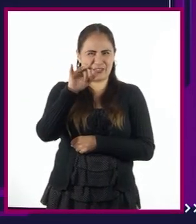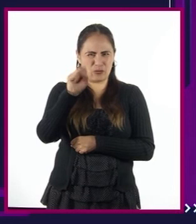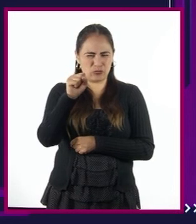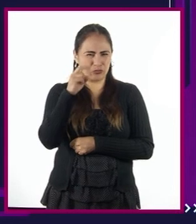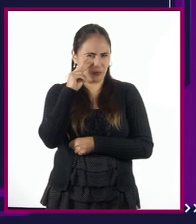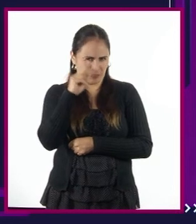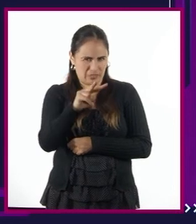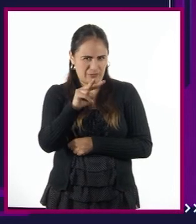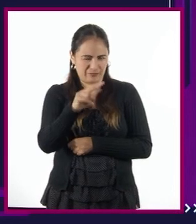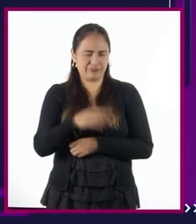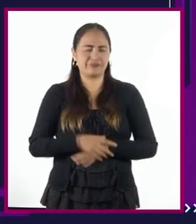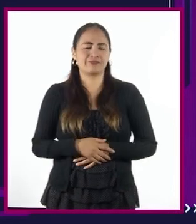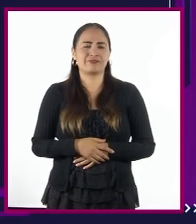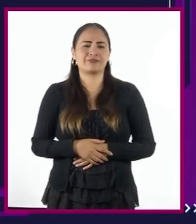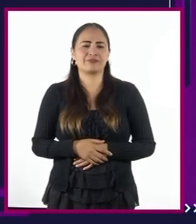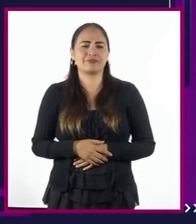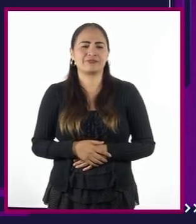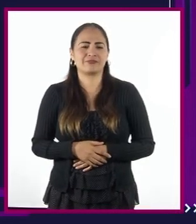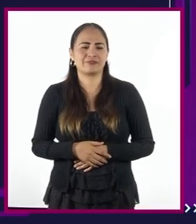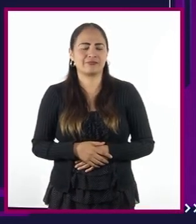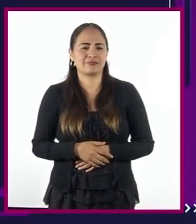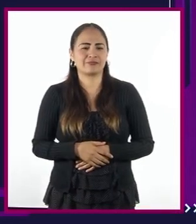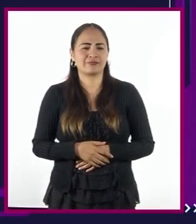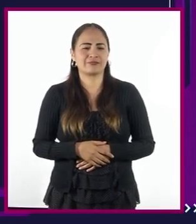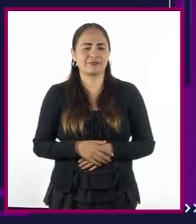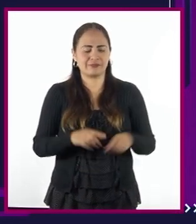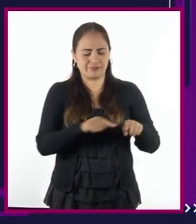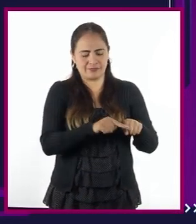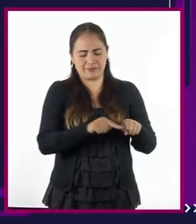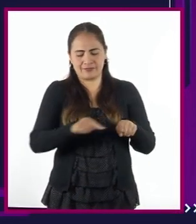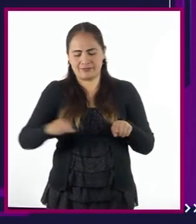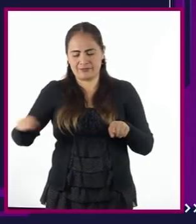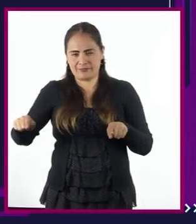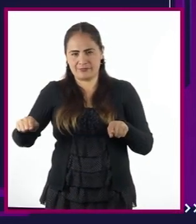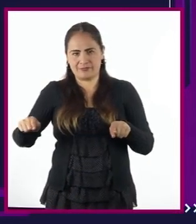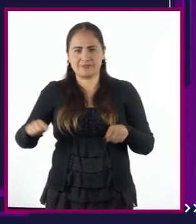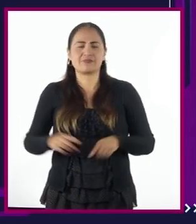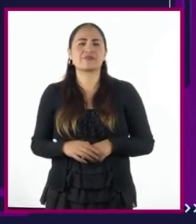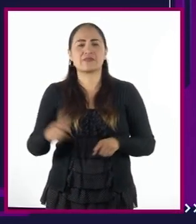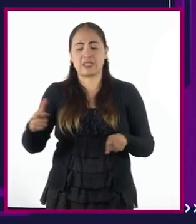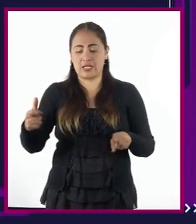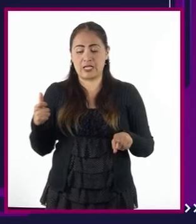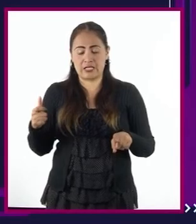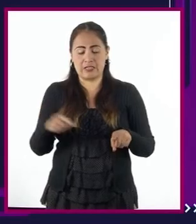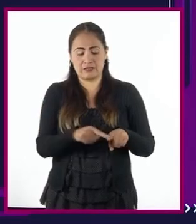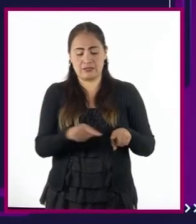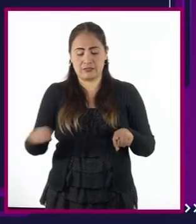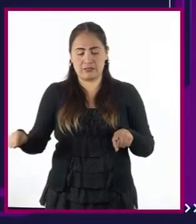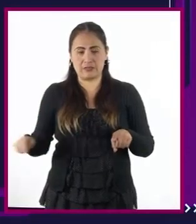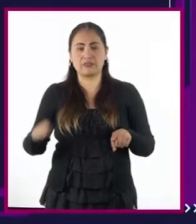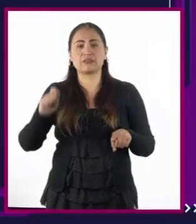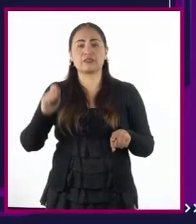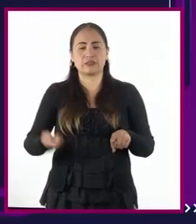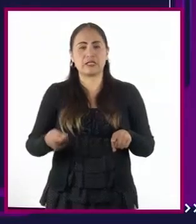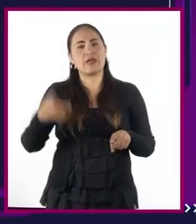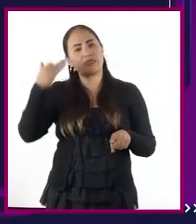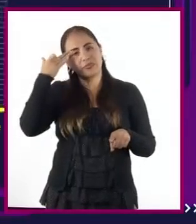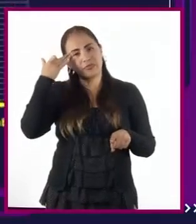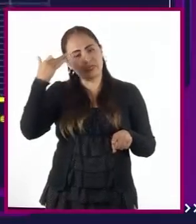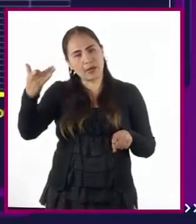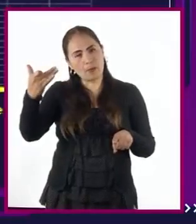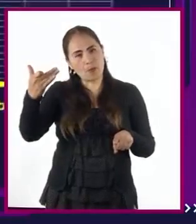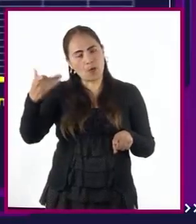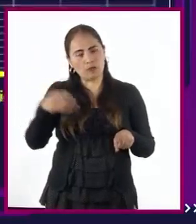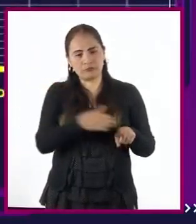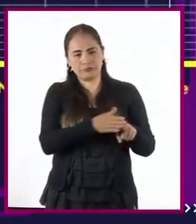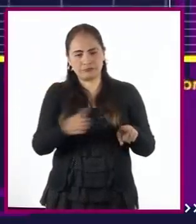revela esta gráfica. En el eje de las abscisas o eje X se representa el tiempo, que